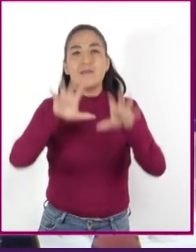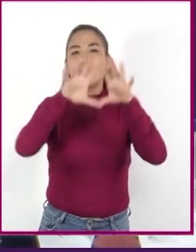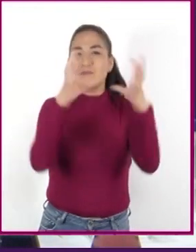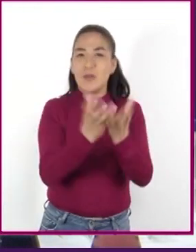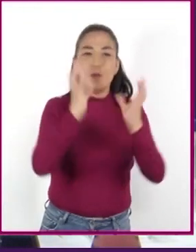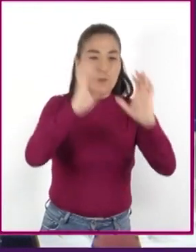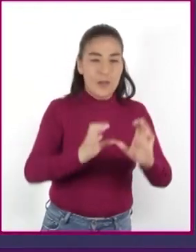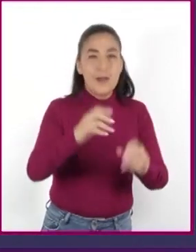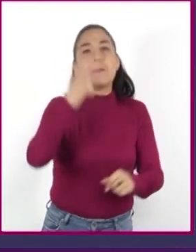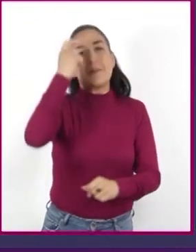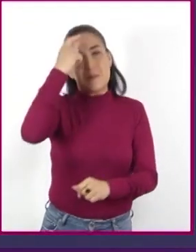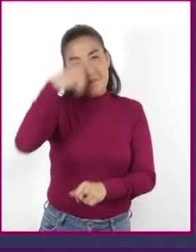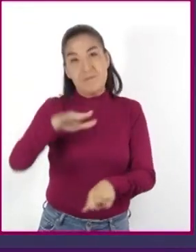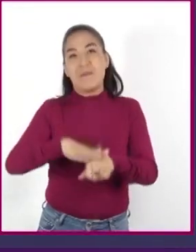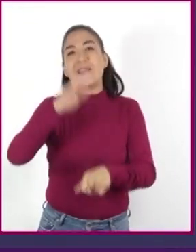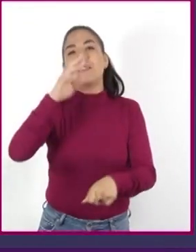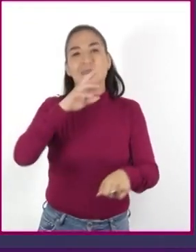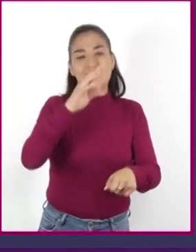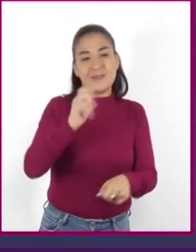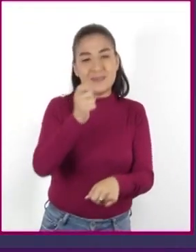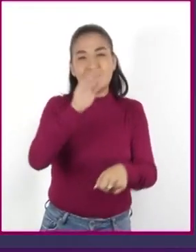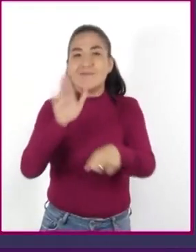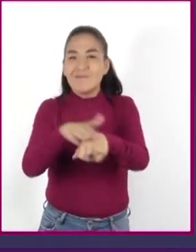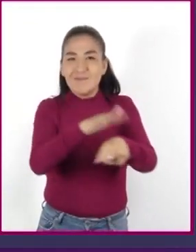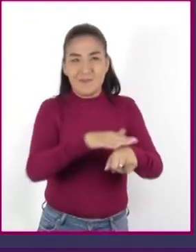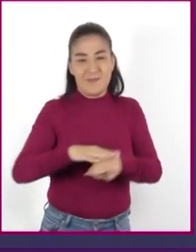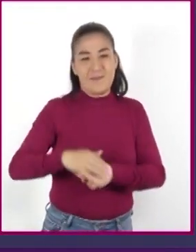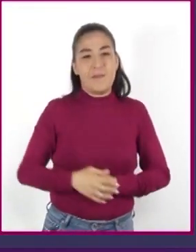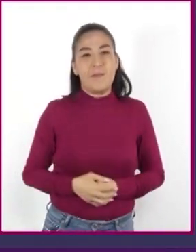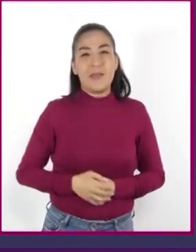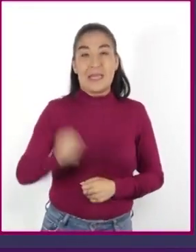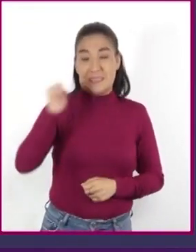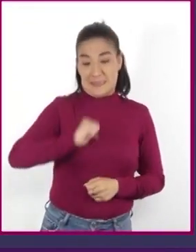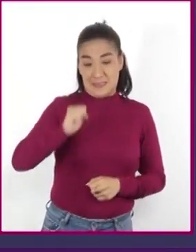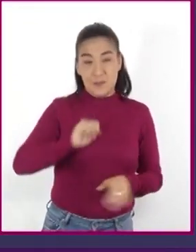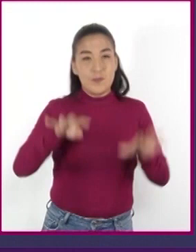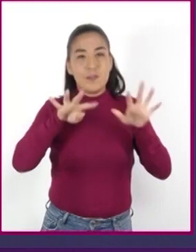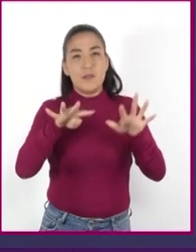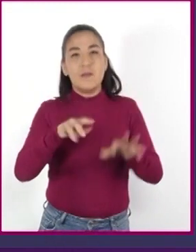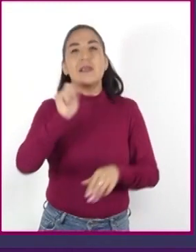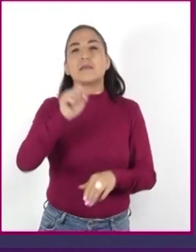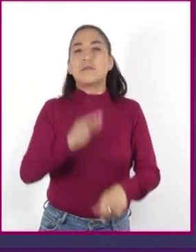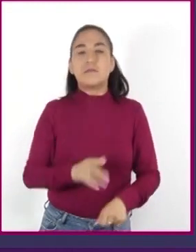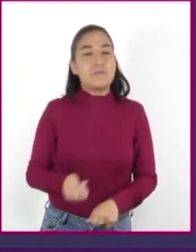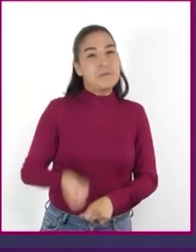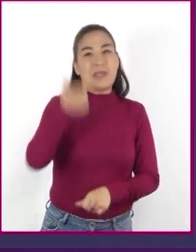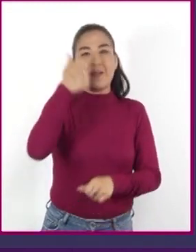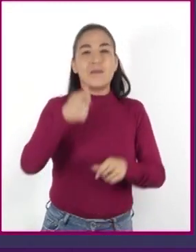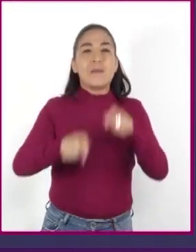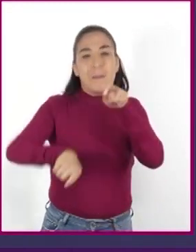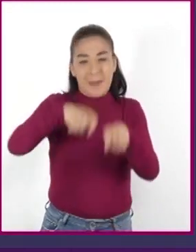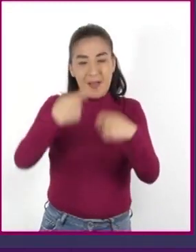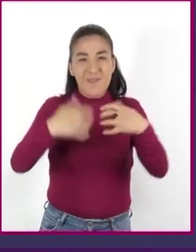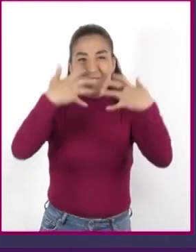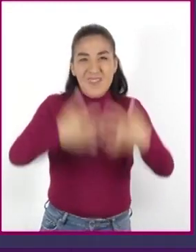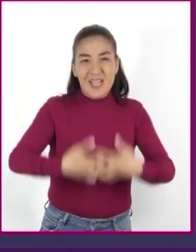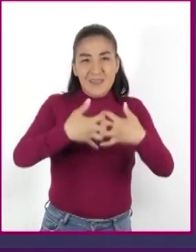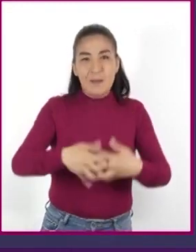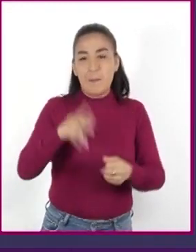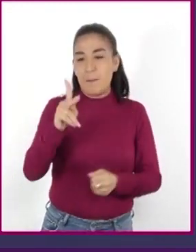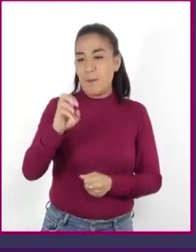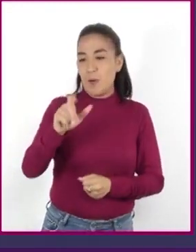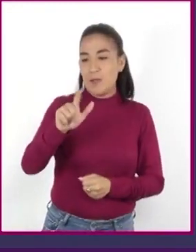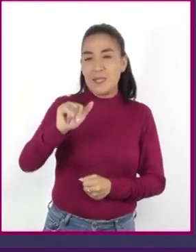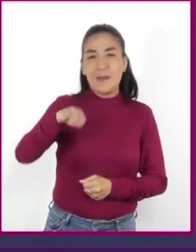muy recomendable. En el siglo XIX se fabricaron los primeros plásticos a partir de reacciones de